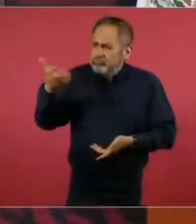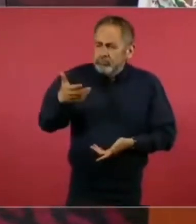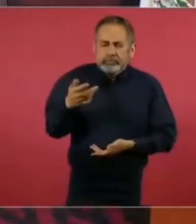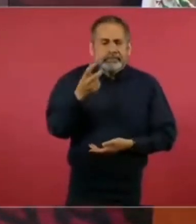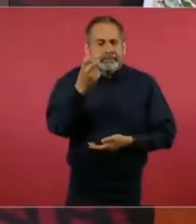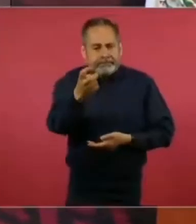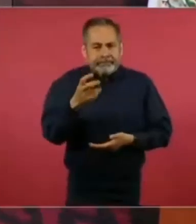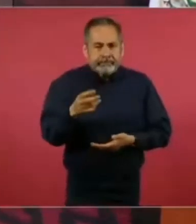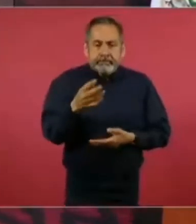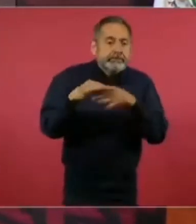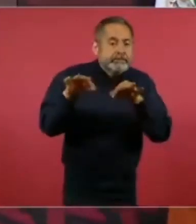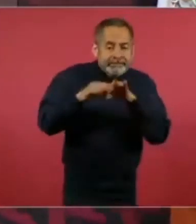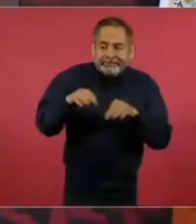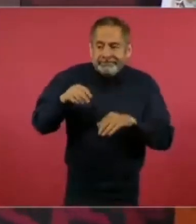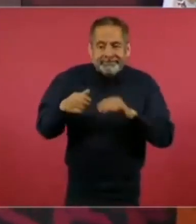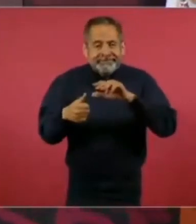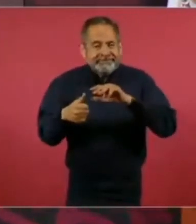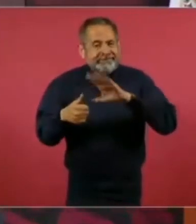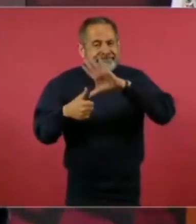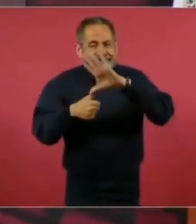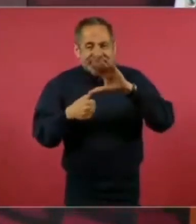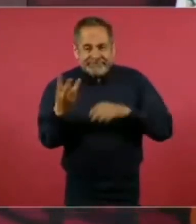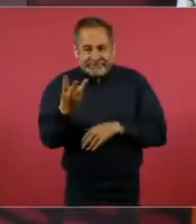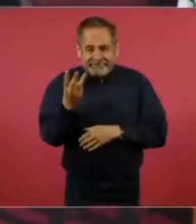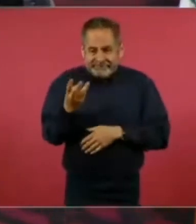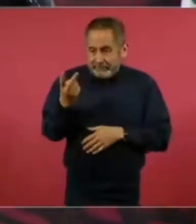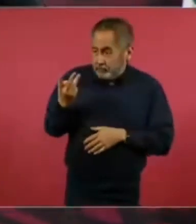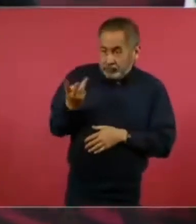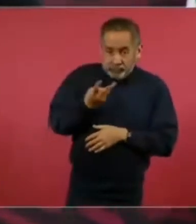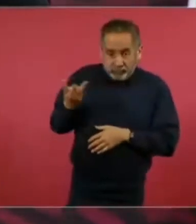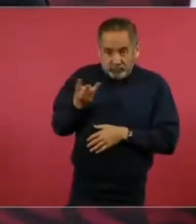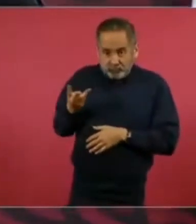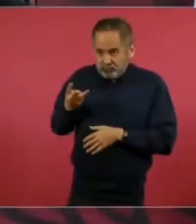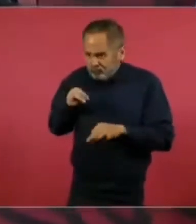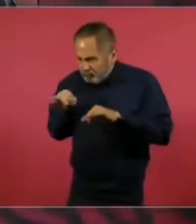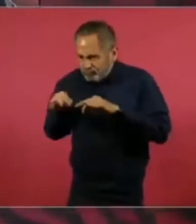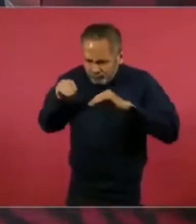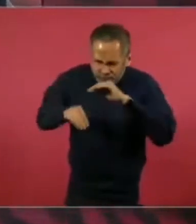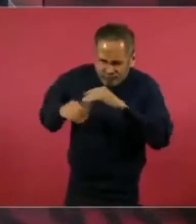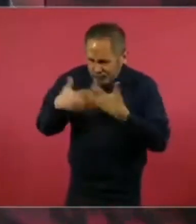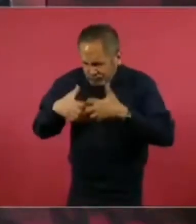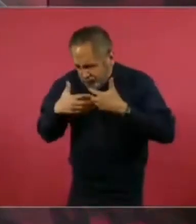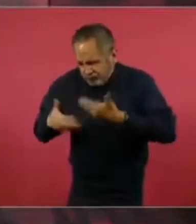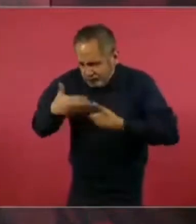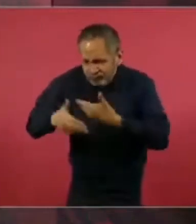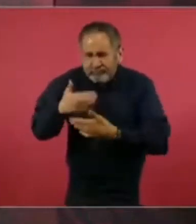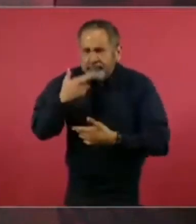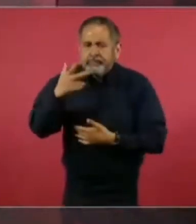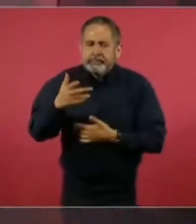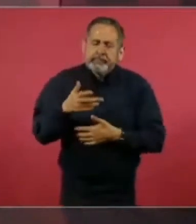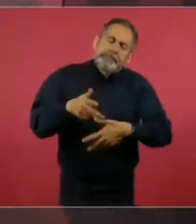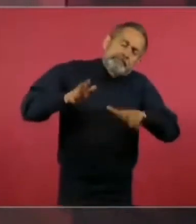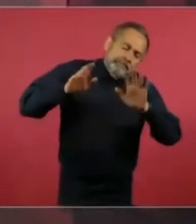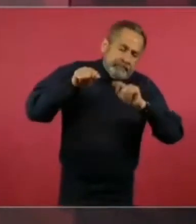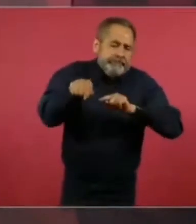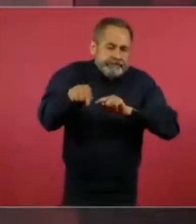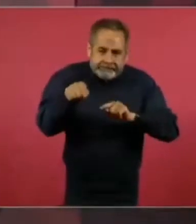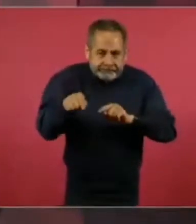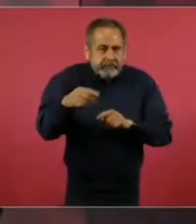de América del Norte. Pero bueno, ya eso va a corresponder a